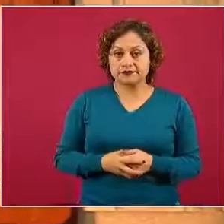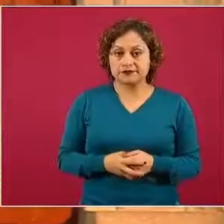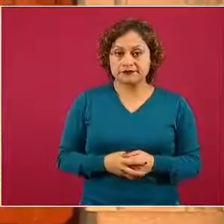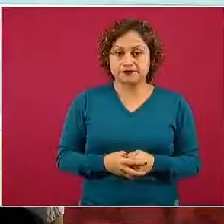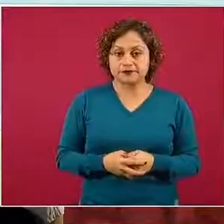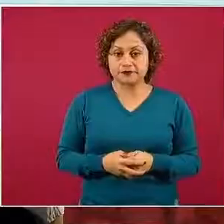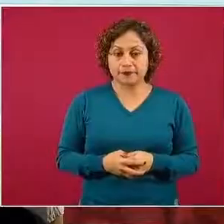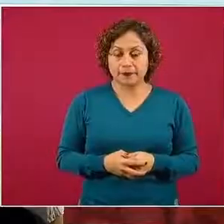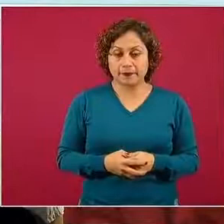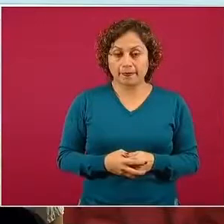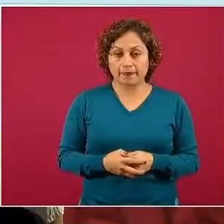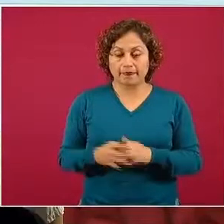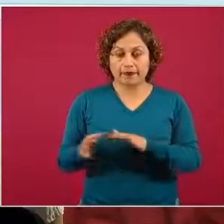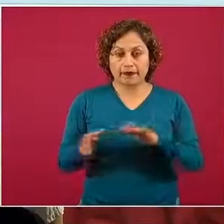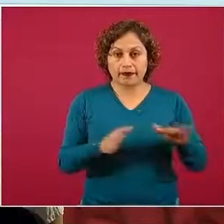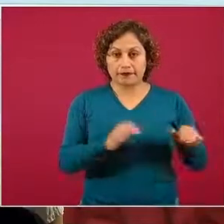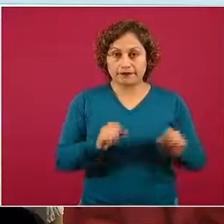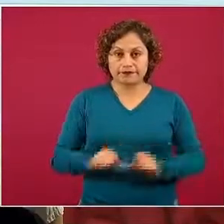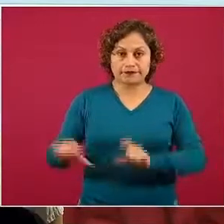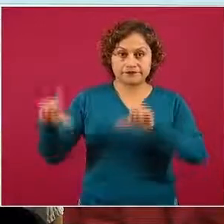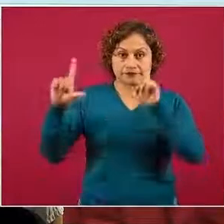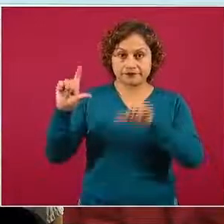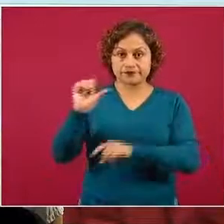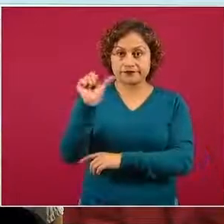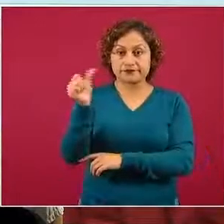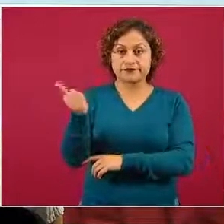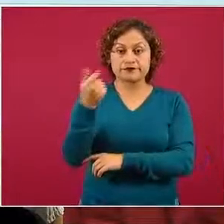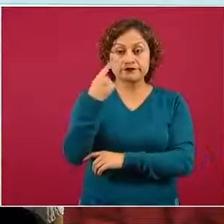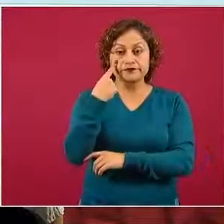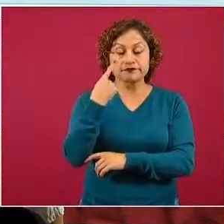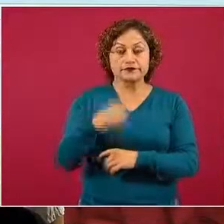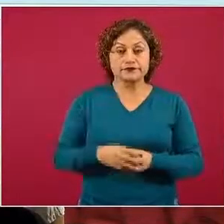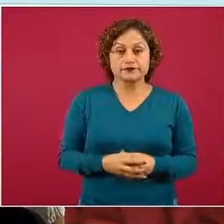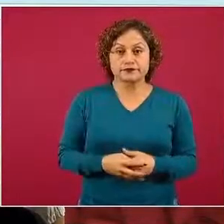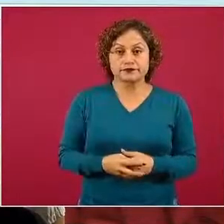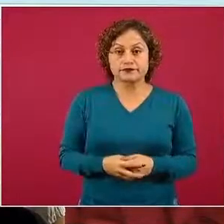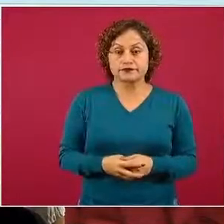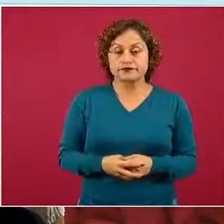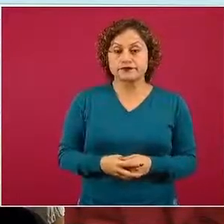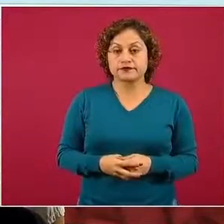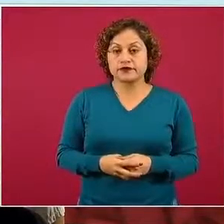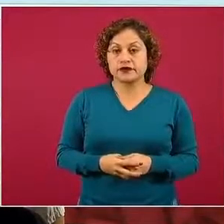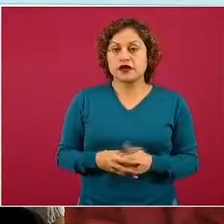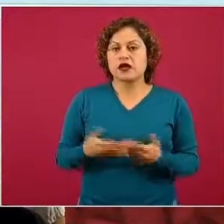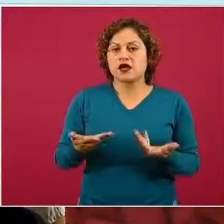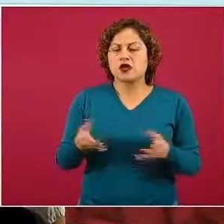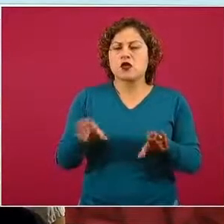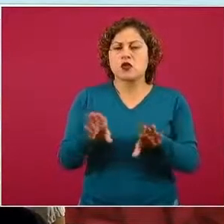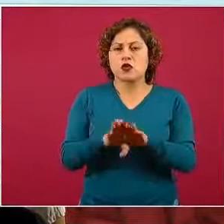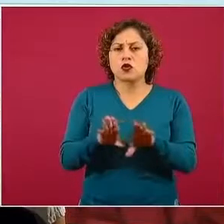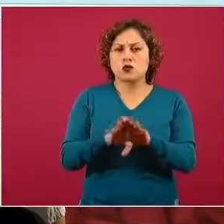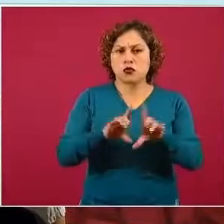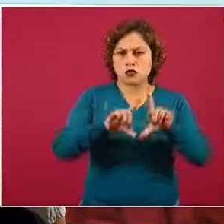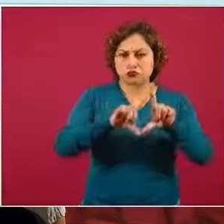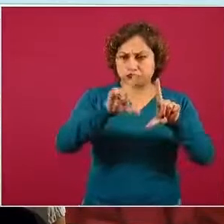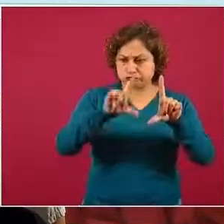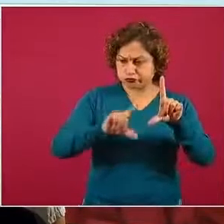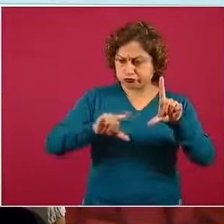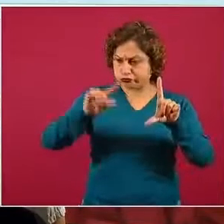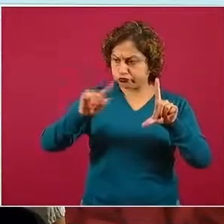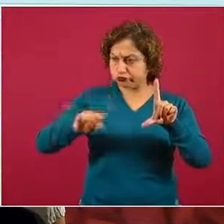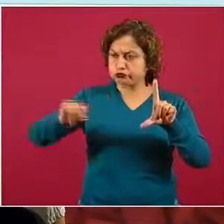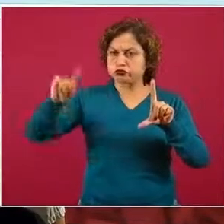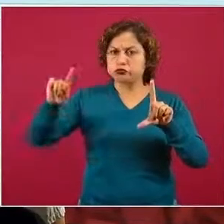Si vemos la siguiente diapositiva, vamos a ver ahora cómo se actualiza la curva de casos estimados, que